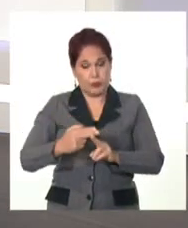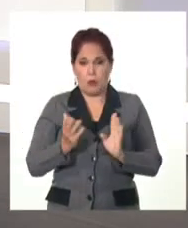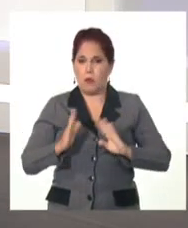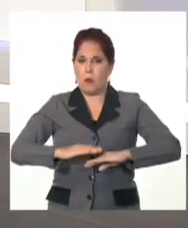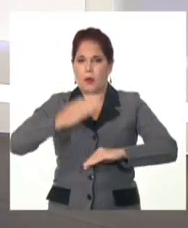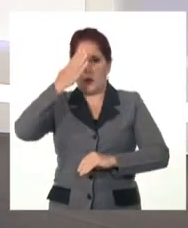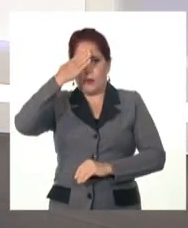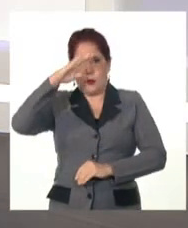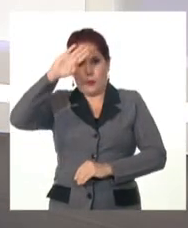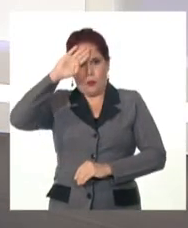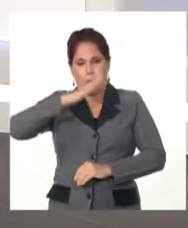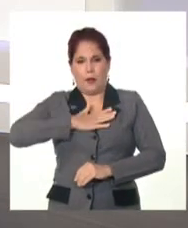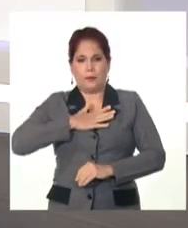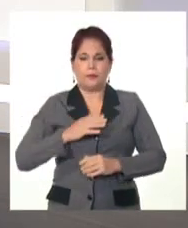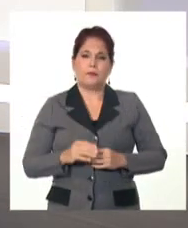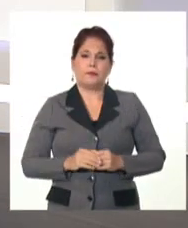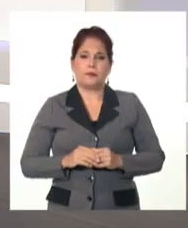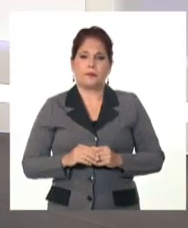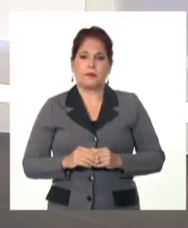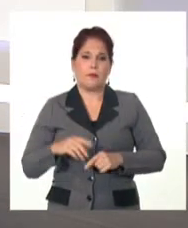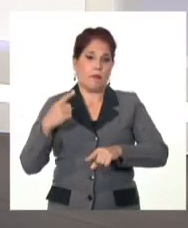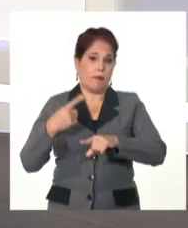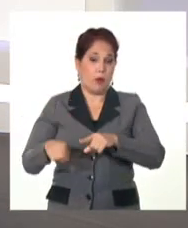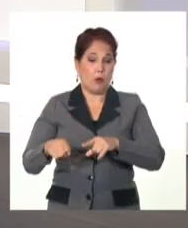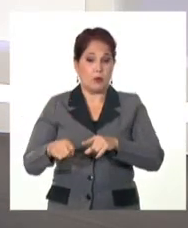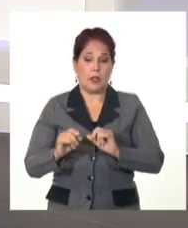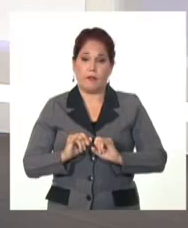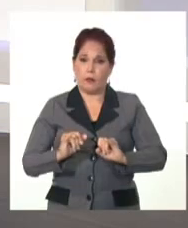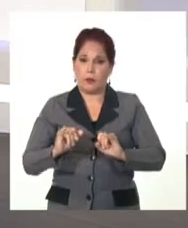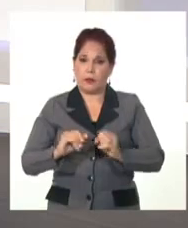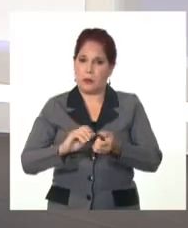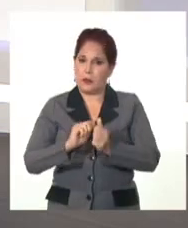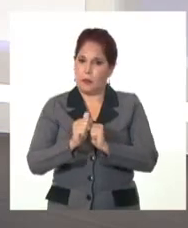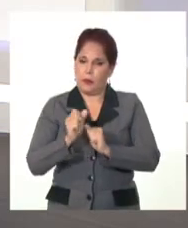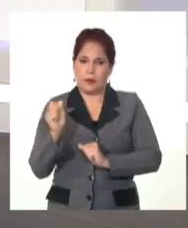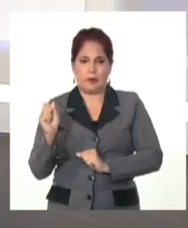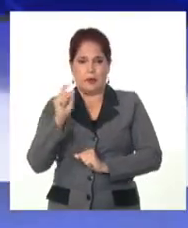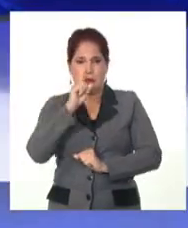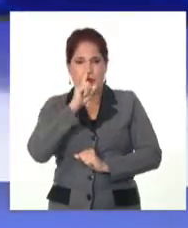Y con esta información finaliza los deportes. Usted mantenga la sintonía junto a nosotros. Muy buenas noches.